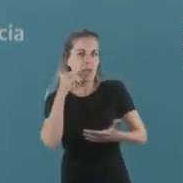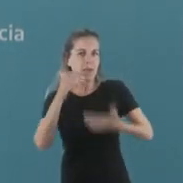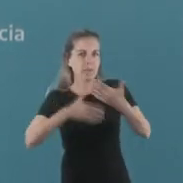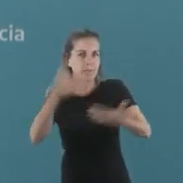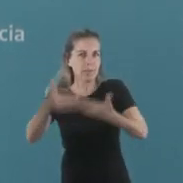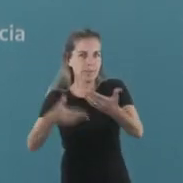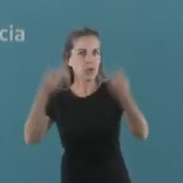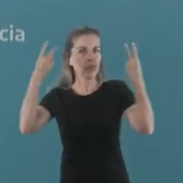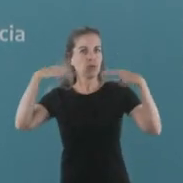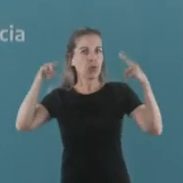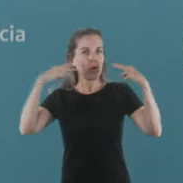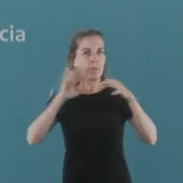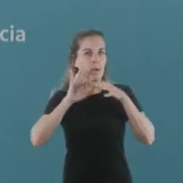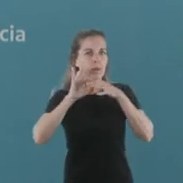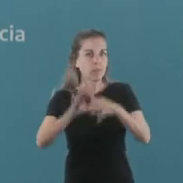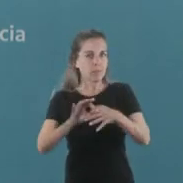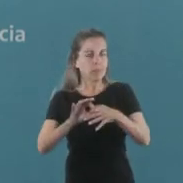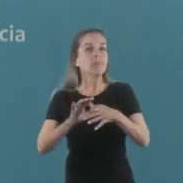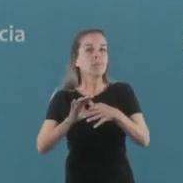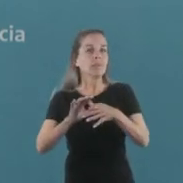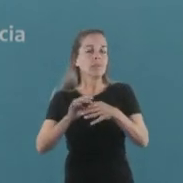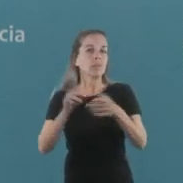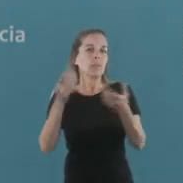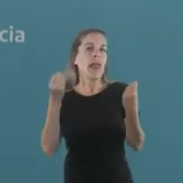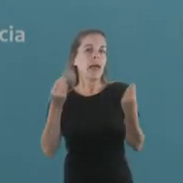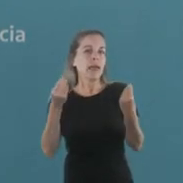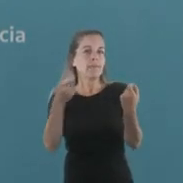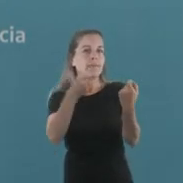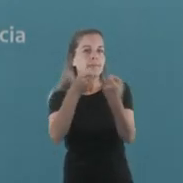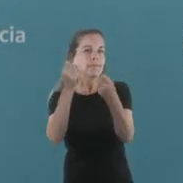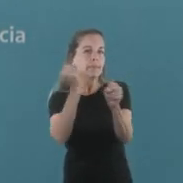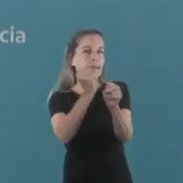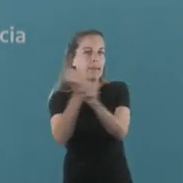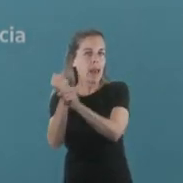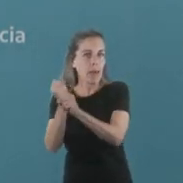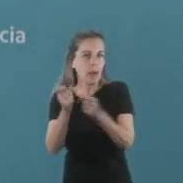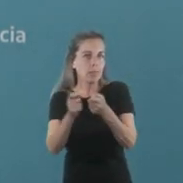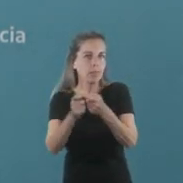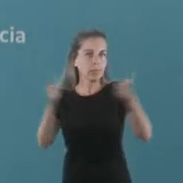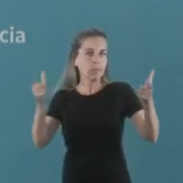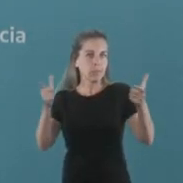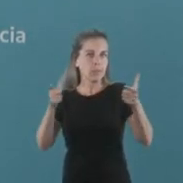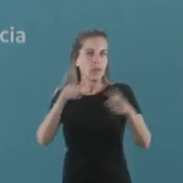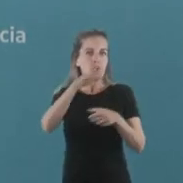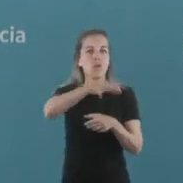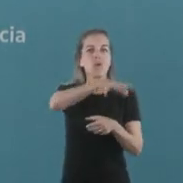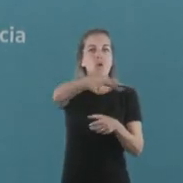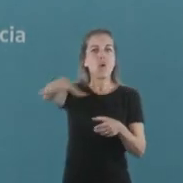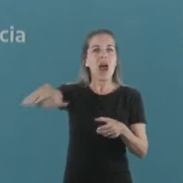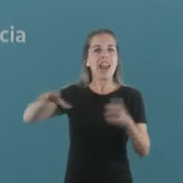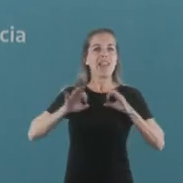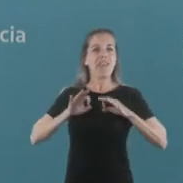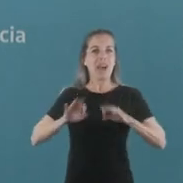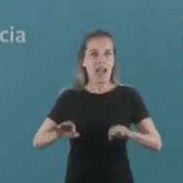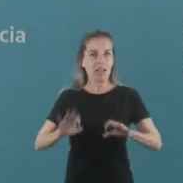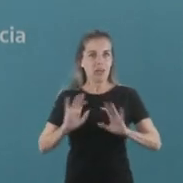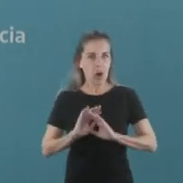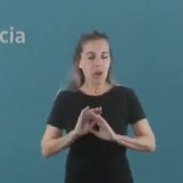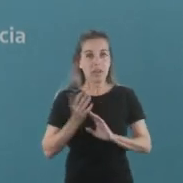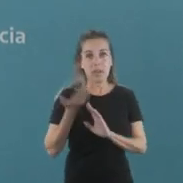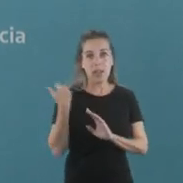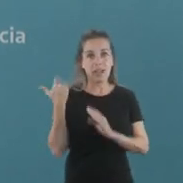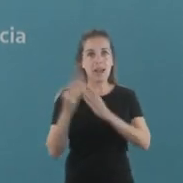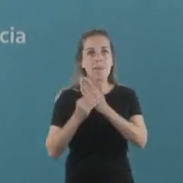turismo es un motor de crecimiento del empleo, que está teniendo una de las tasas históricas más bajas en la Argentina en este momento. Ayer el